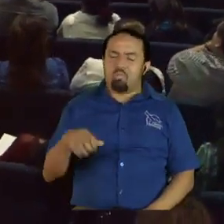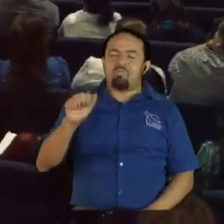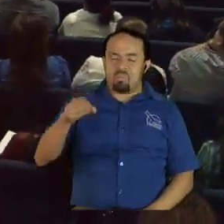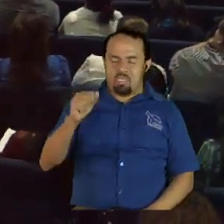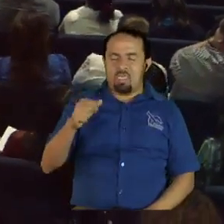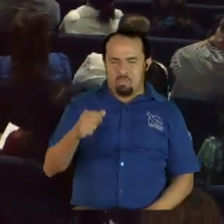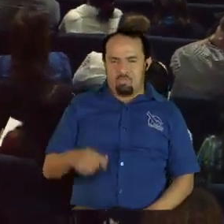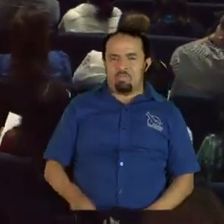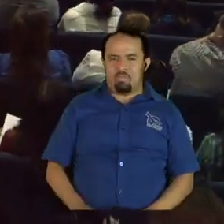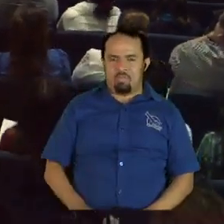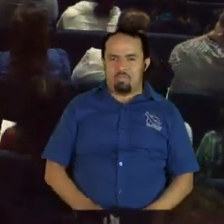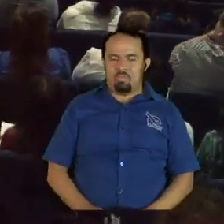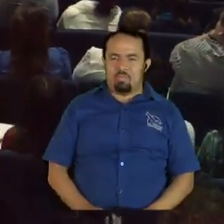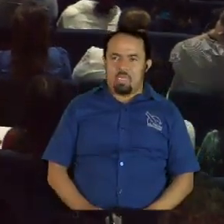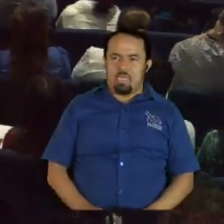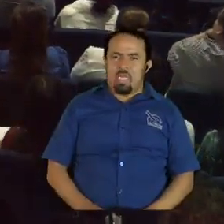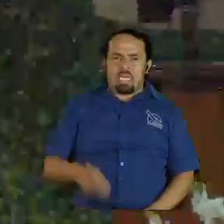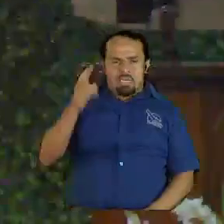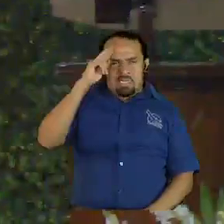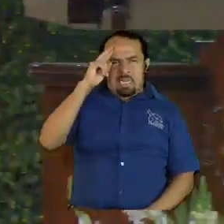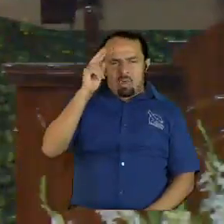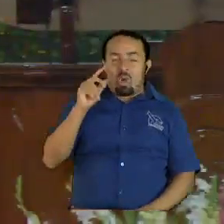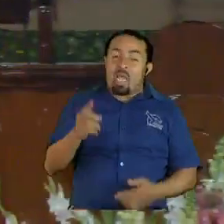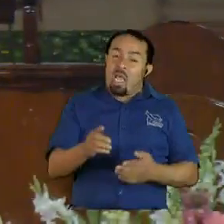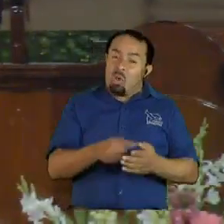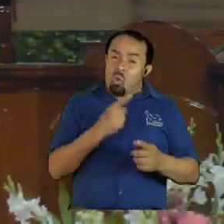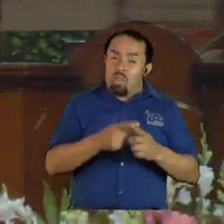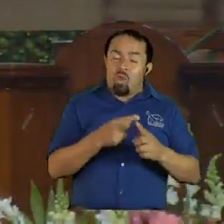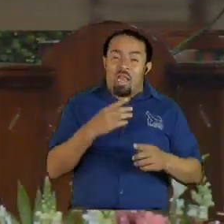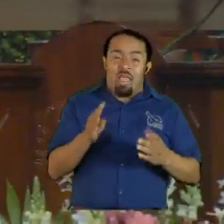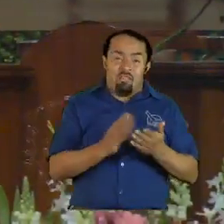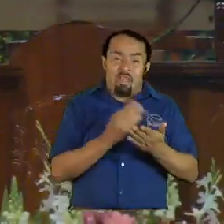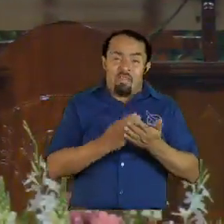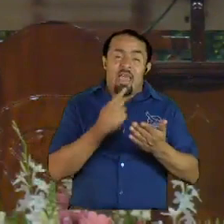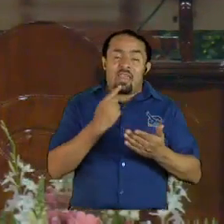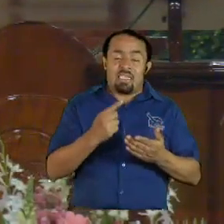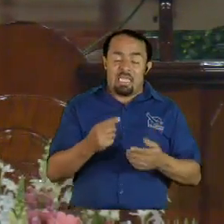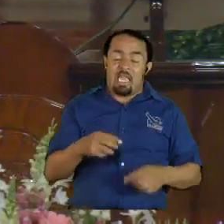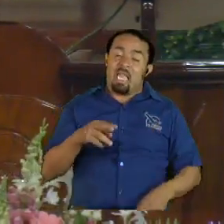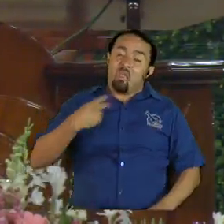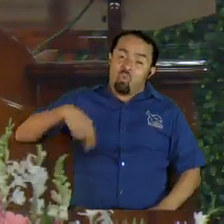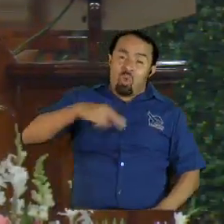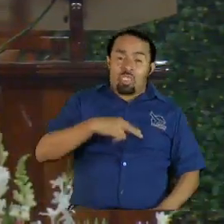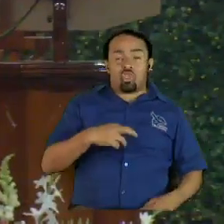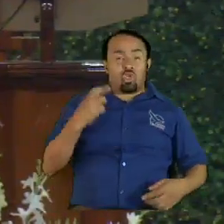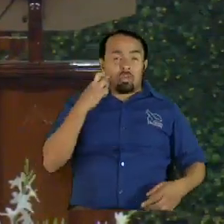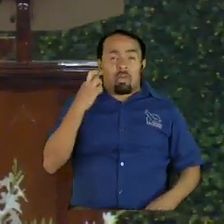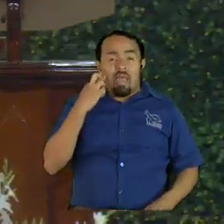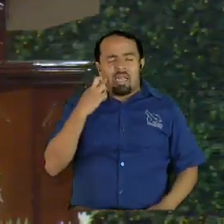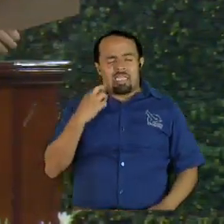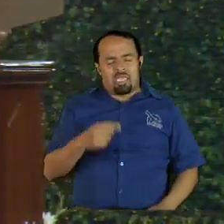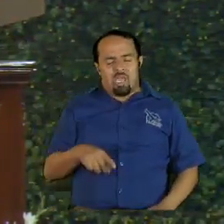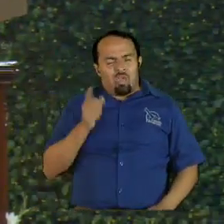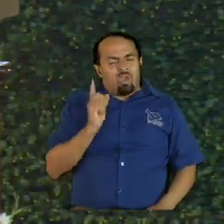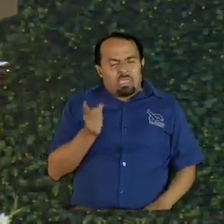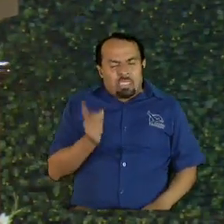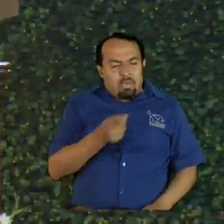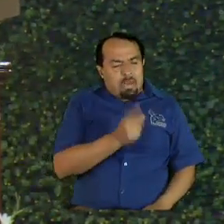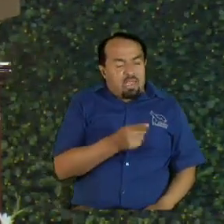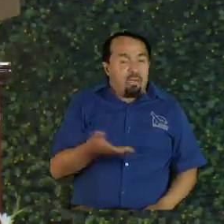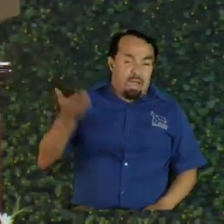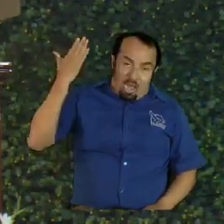Sí se acuerda cuando lo dice la Biblia en el libro de Hebreos también, ¿verdad? Cuando nuestros padres nos disciplinaban y aunque aquella cuestión era para